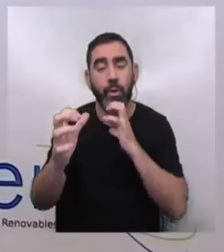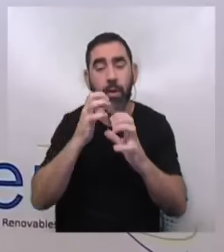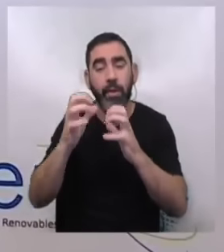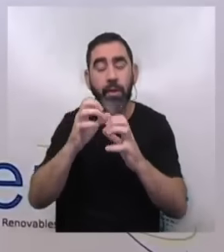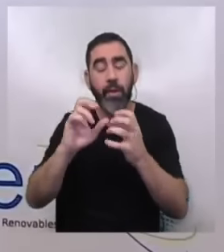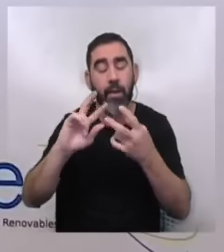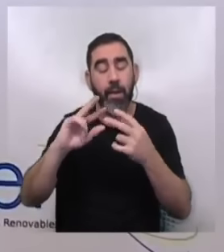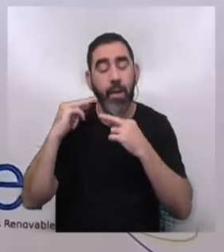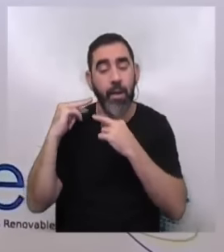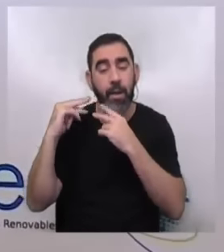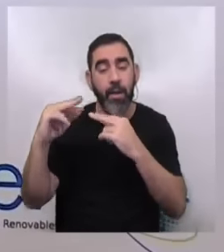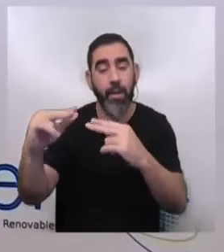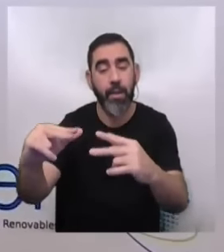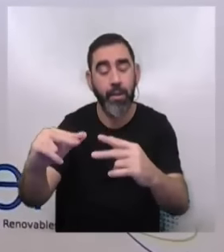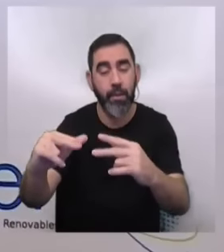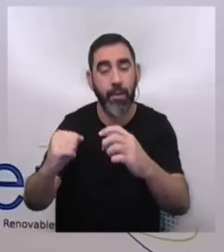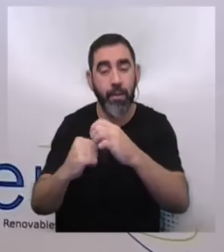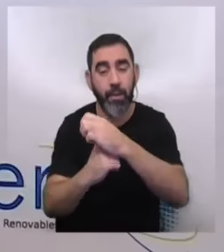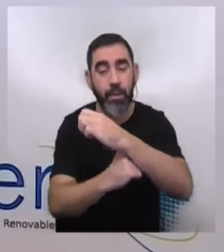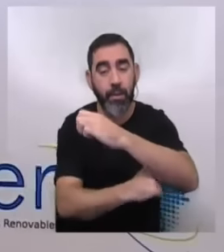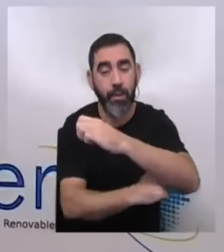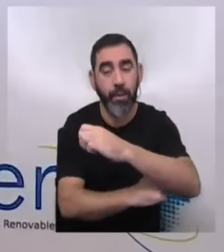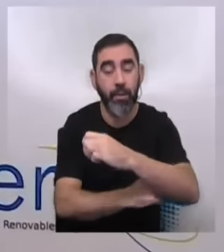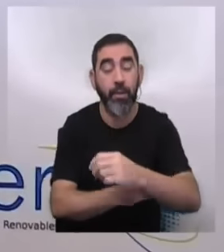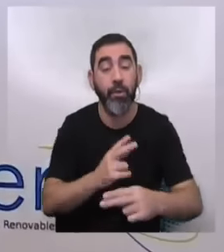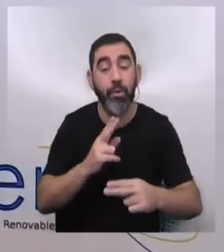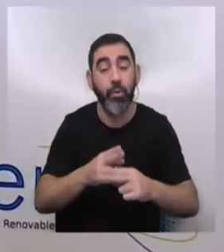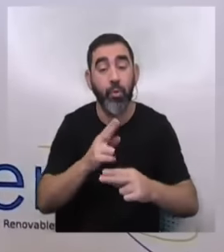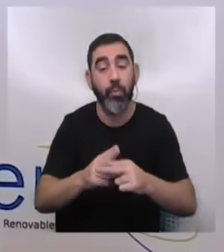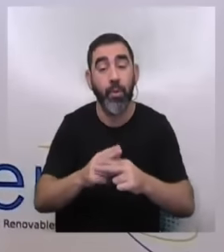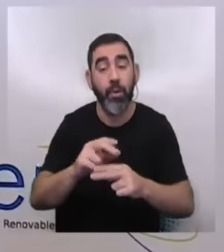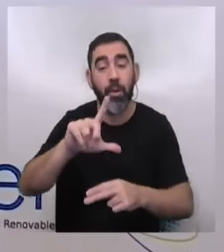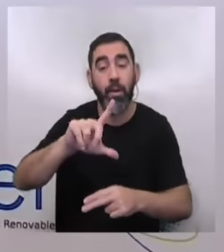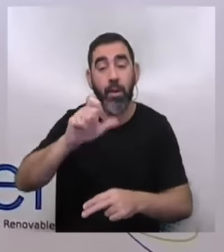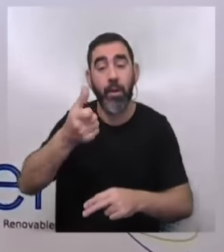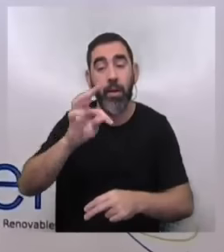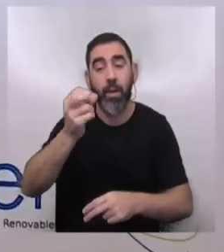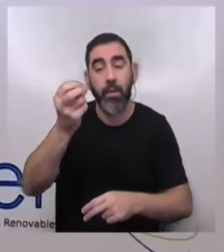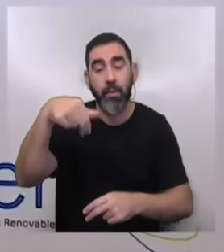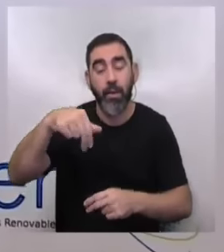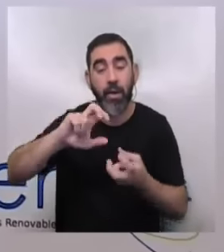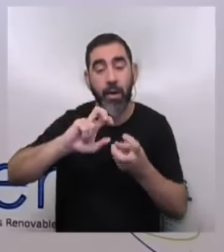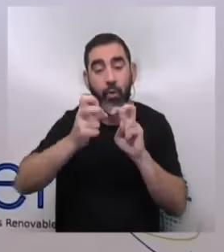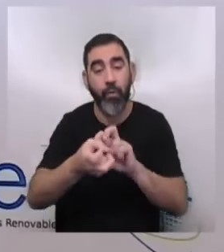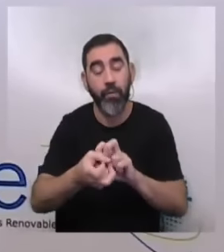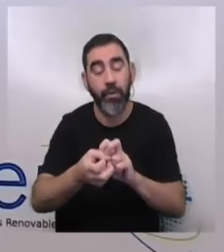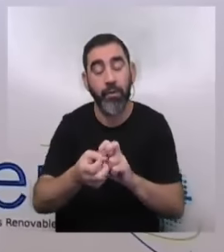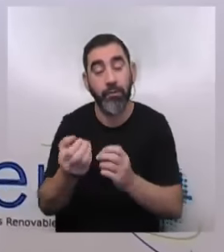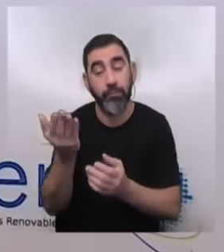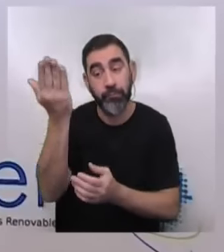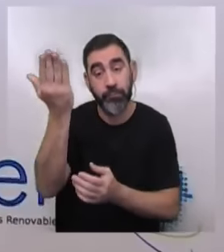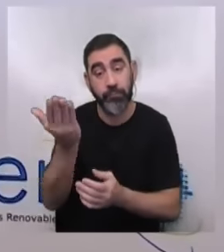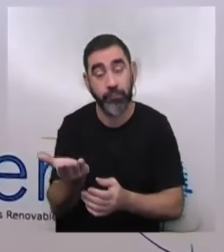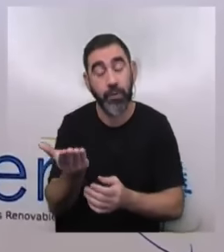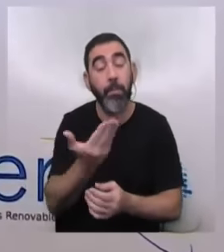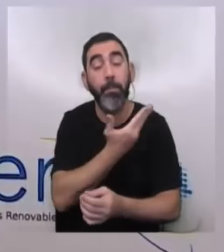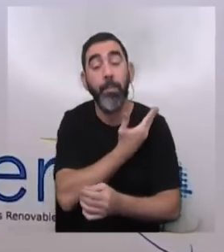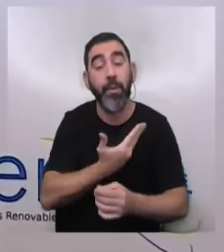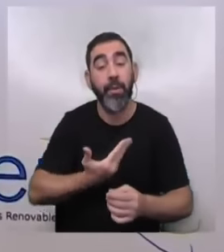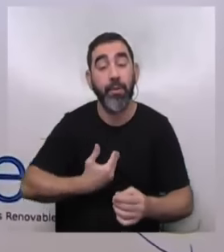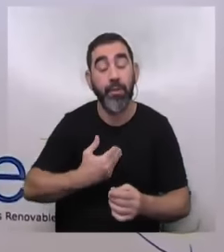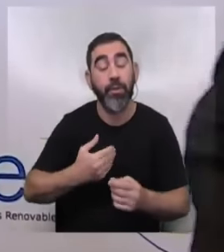sostenibles de la región denominado latan renovables y para más detalles estamos con el presidente